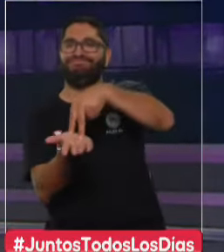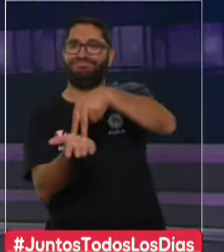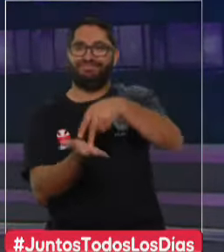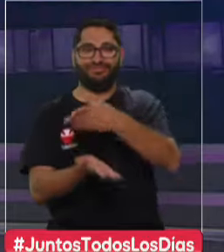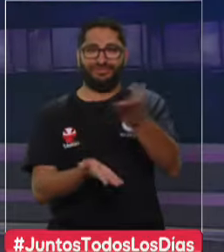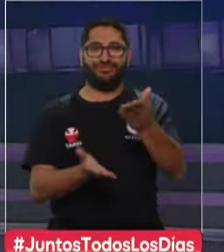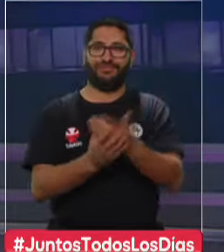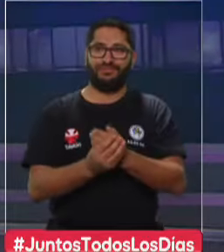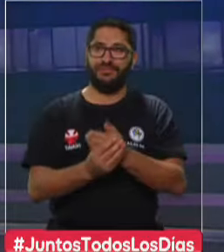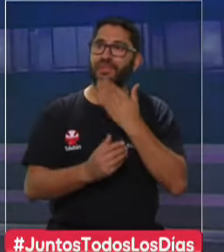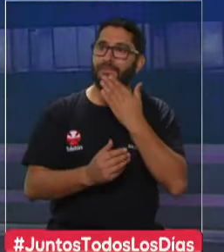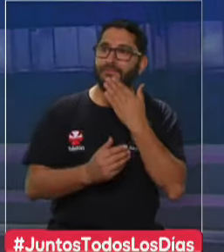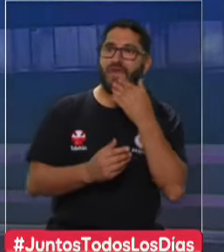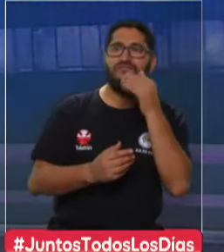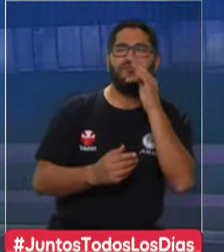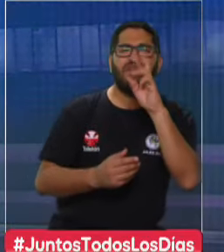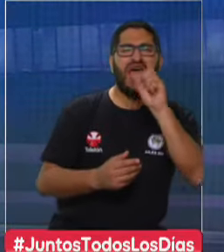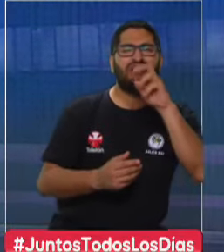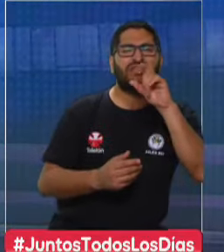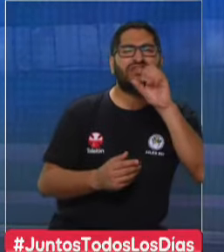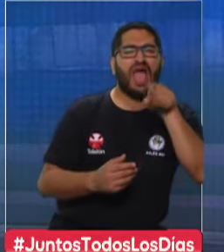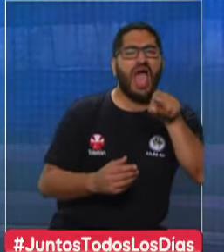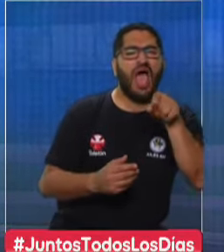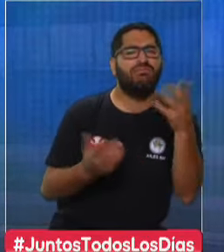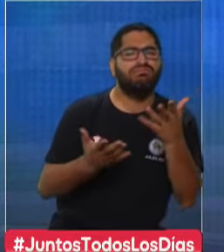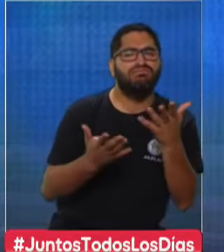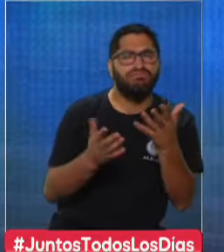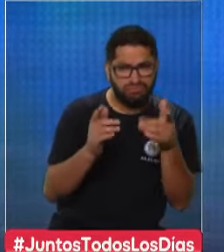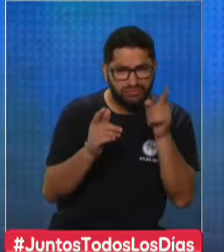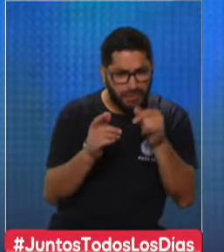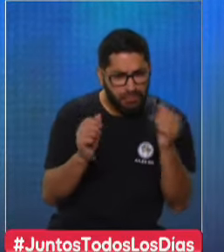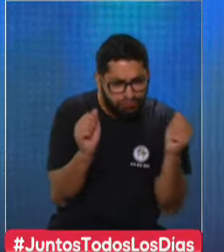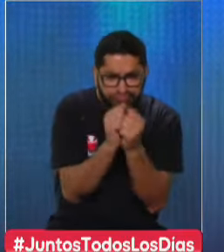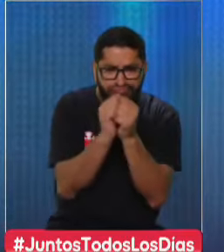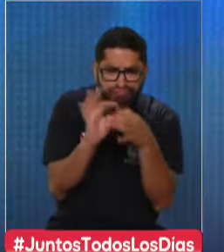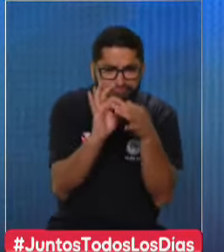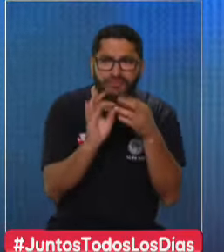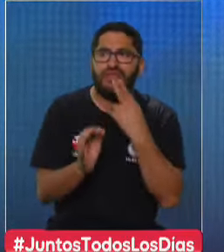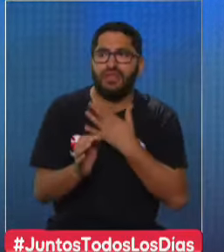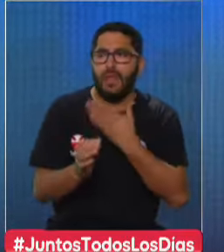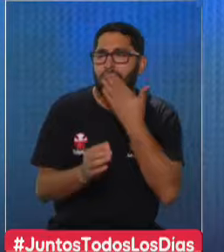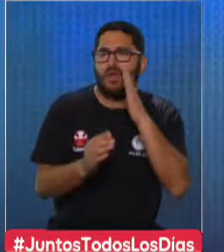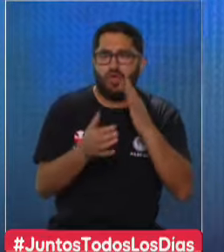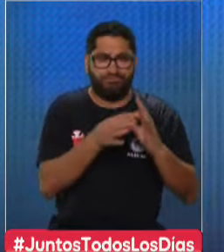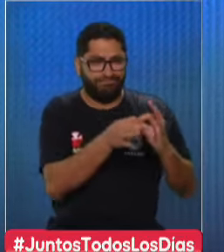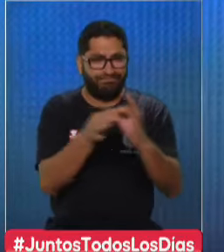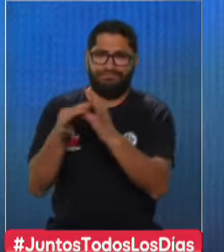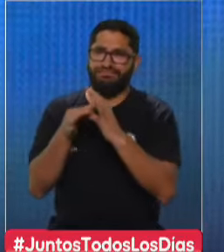nuestra vida fue lo mejor también para nuestra familia. Yo creo que